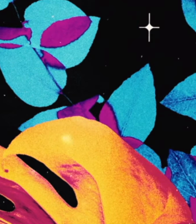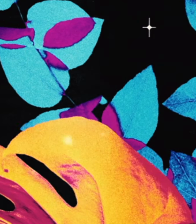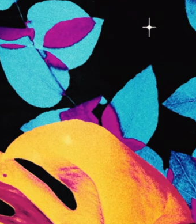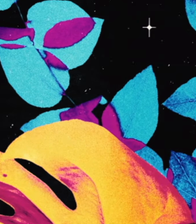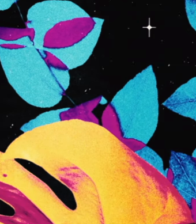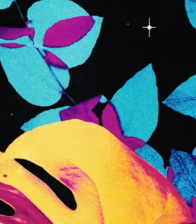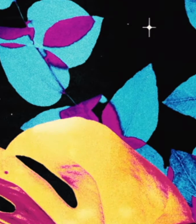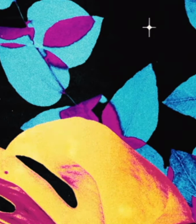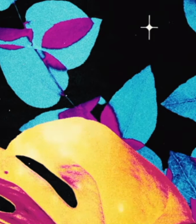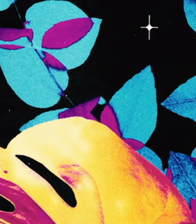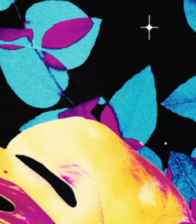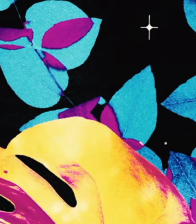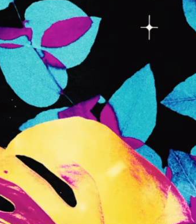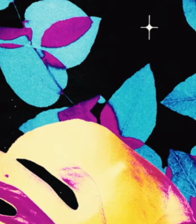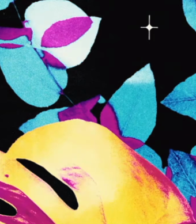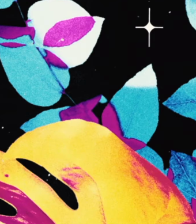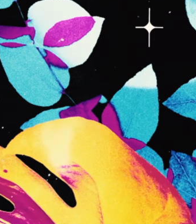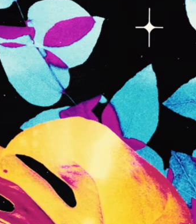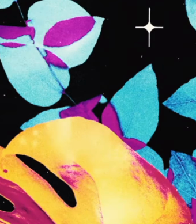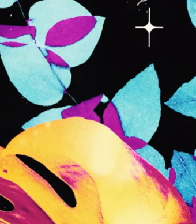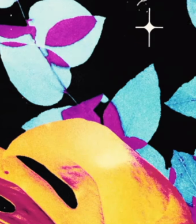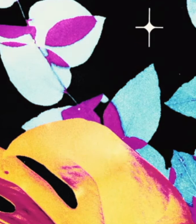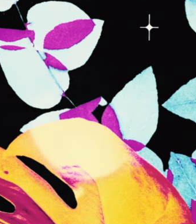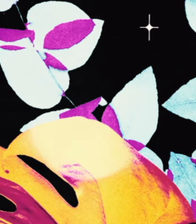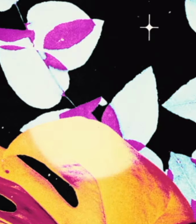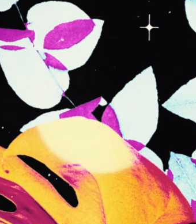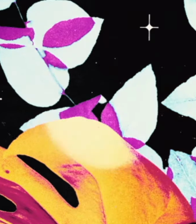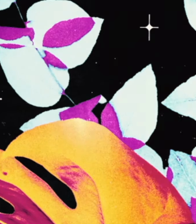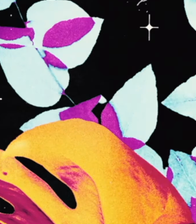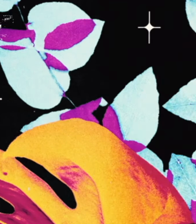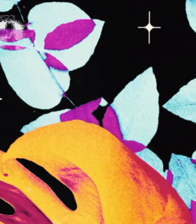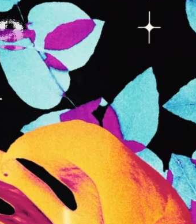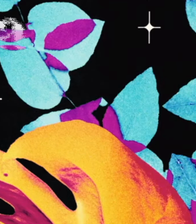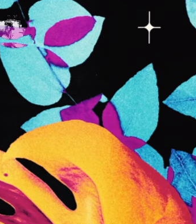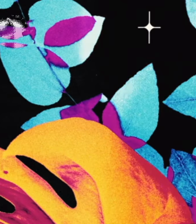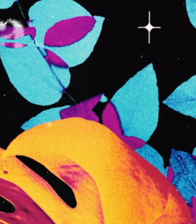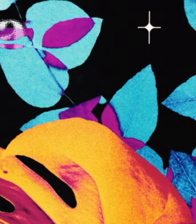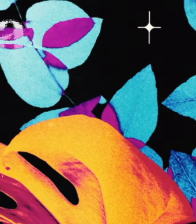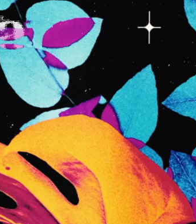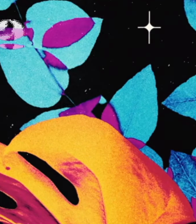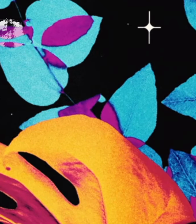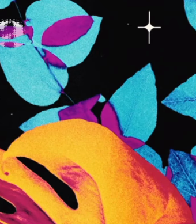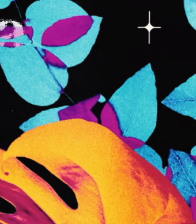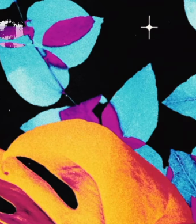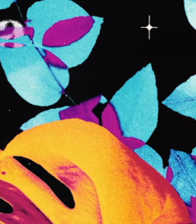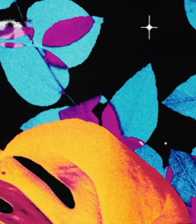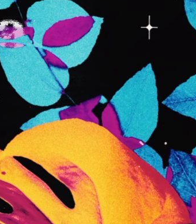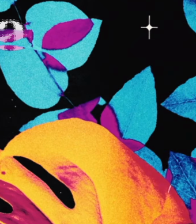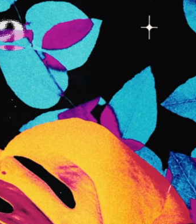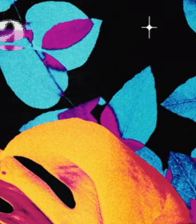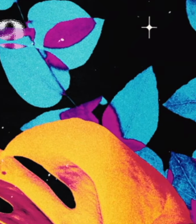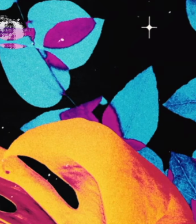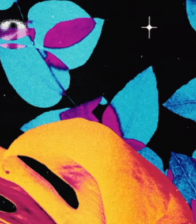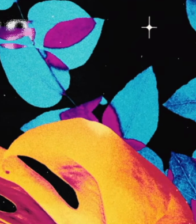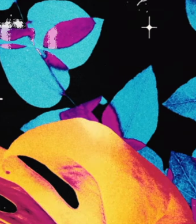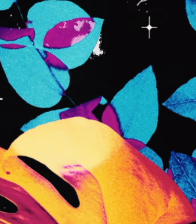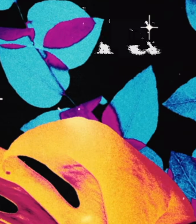hoy es las voces del desaliento hoy es las voces de confusión y de mentira